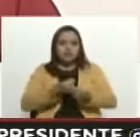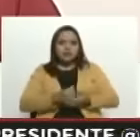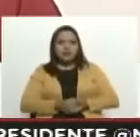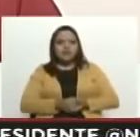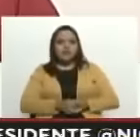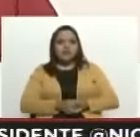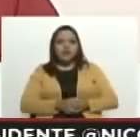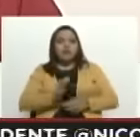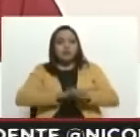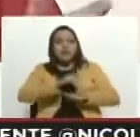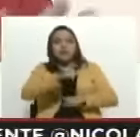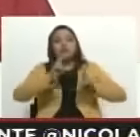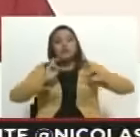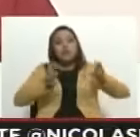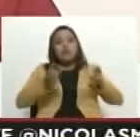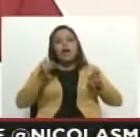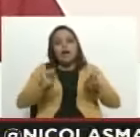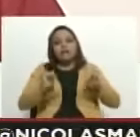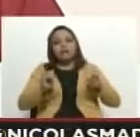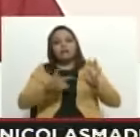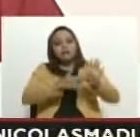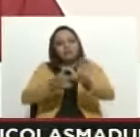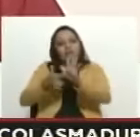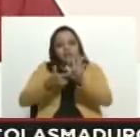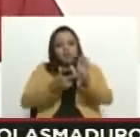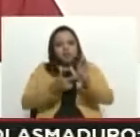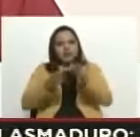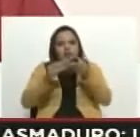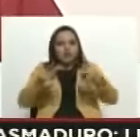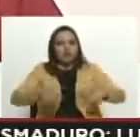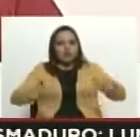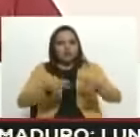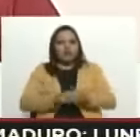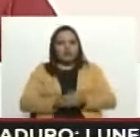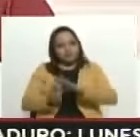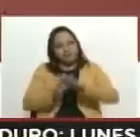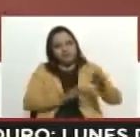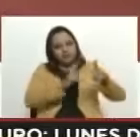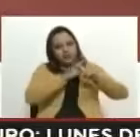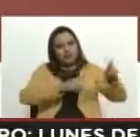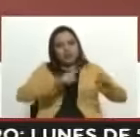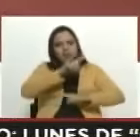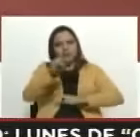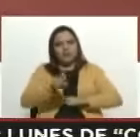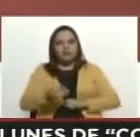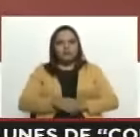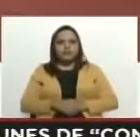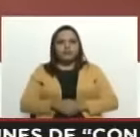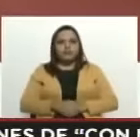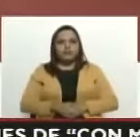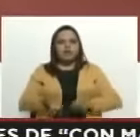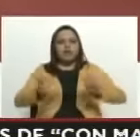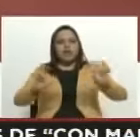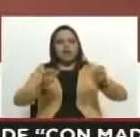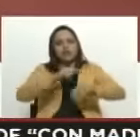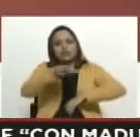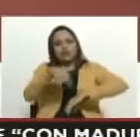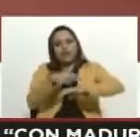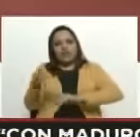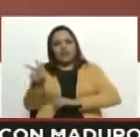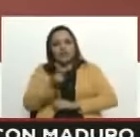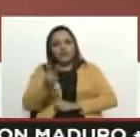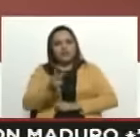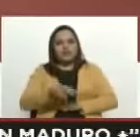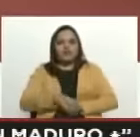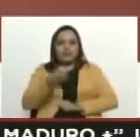tema que está en la palestra, solo por eso. Siguiente pregunta, por favor. Por Radio Nacional de Venezuela, Hugo